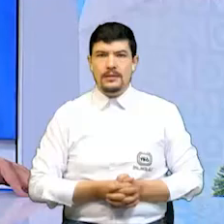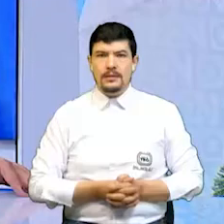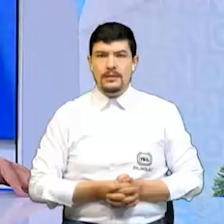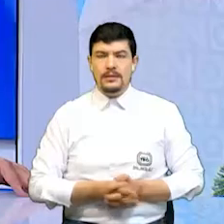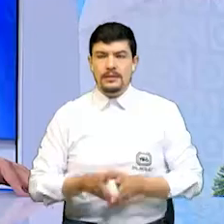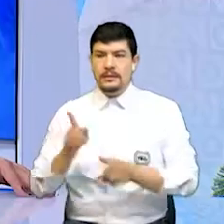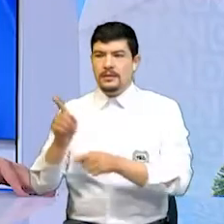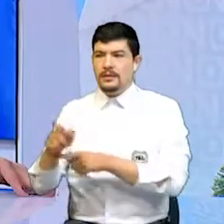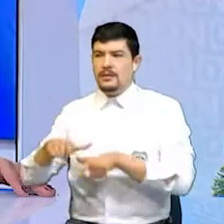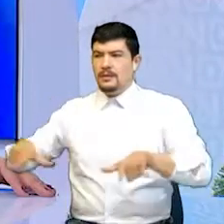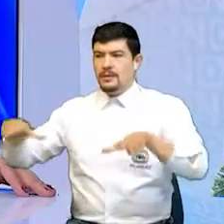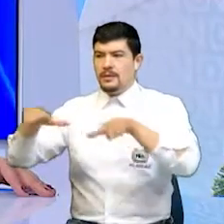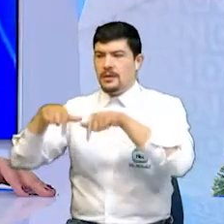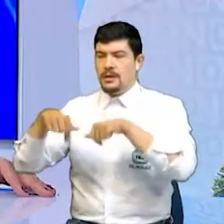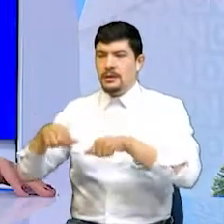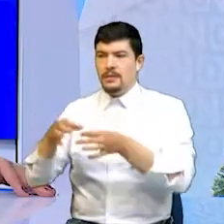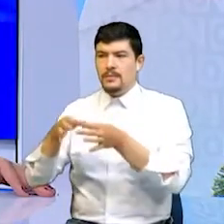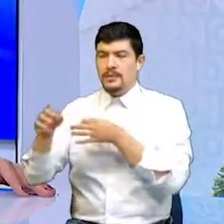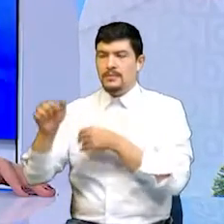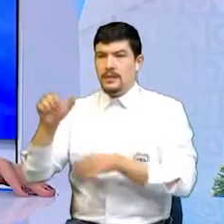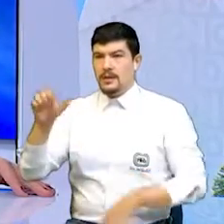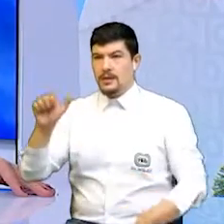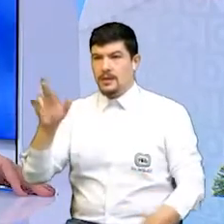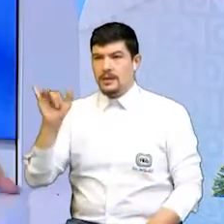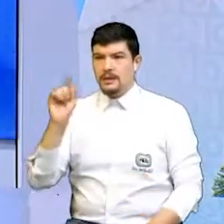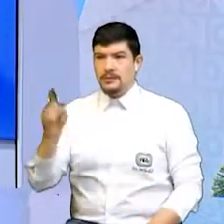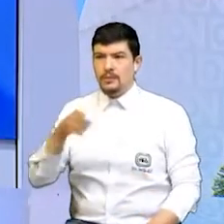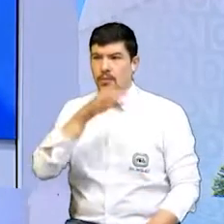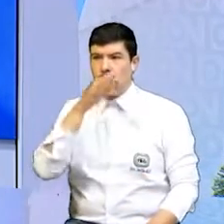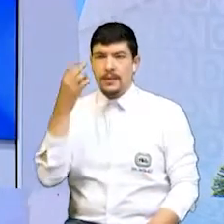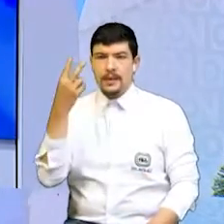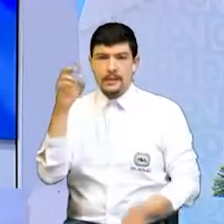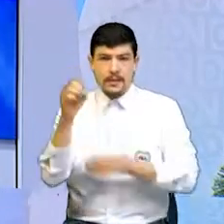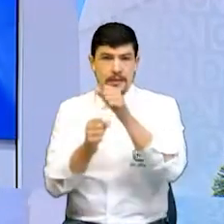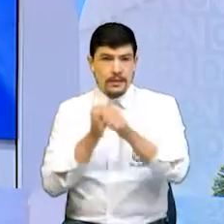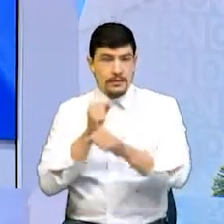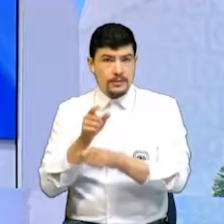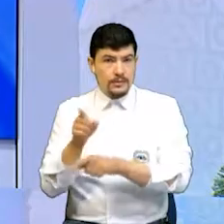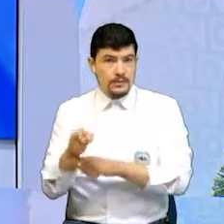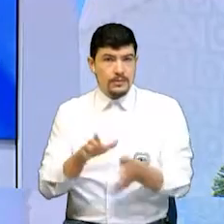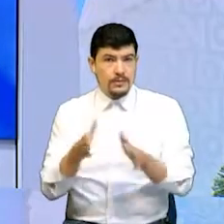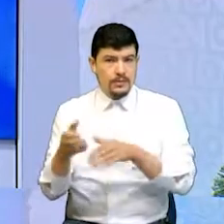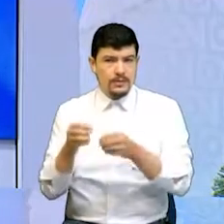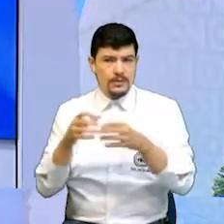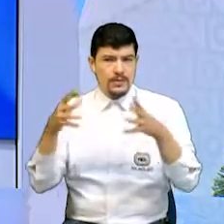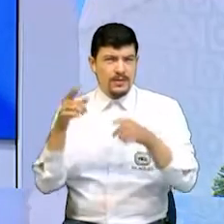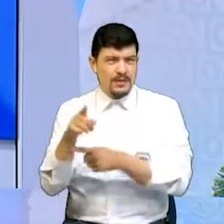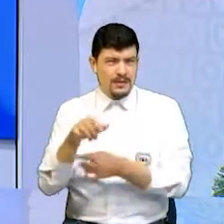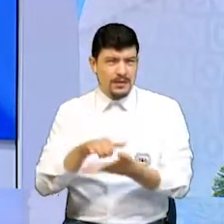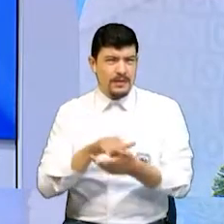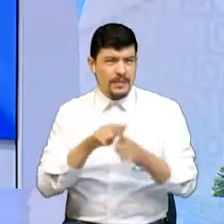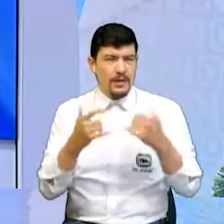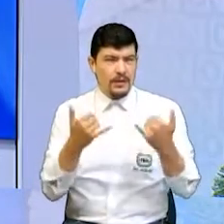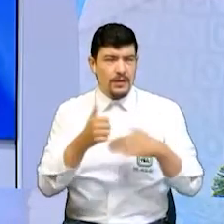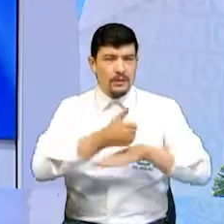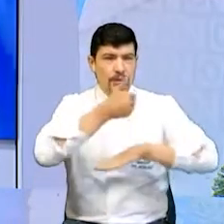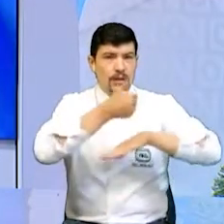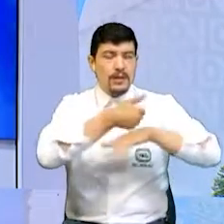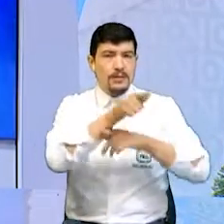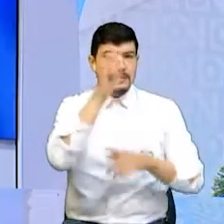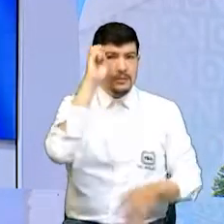en zona rural del municipio de hacarí un hombre de 20 años murió tras pisar una mina antipersona las autoridades en norte de santander